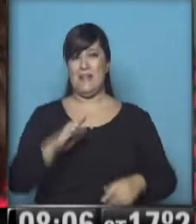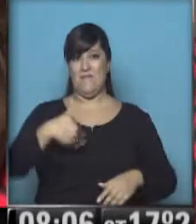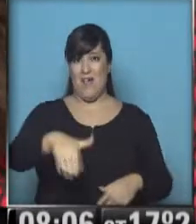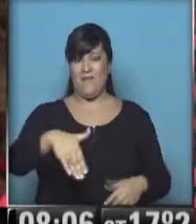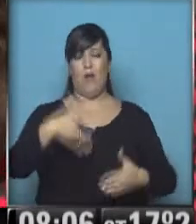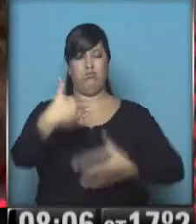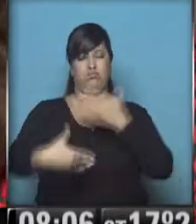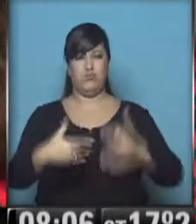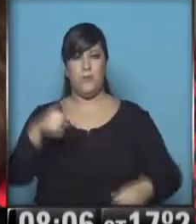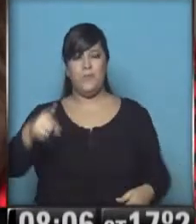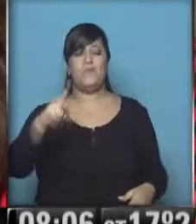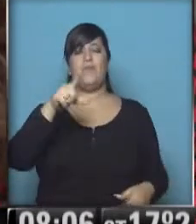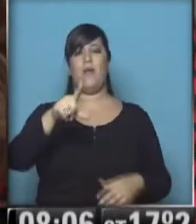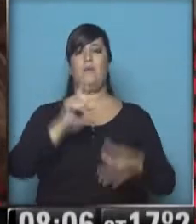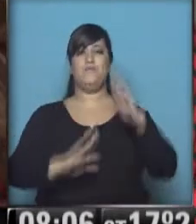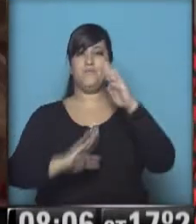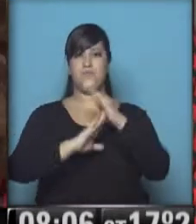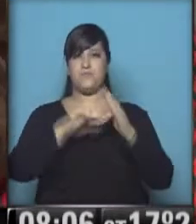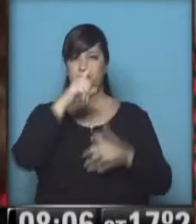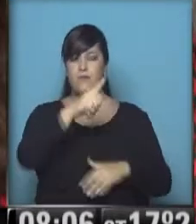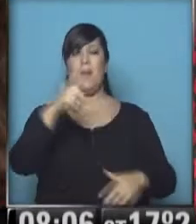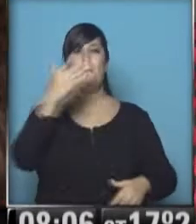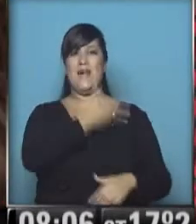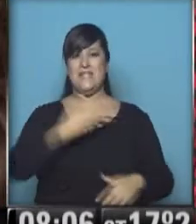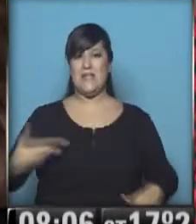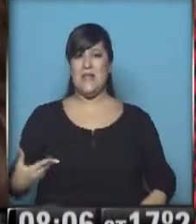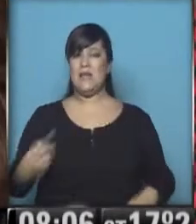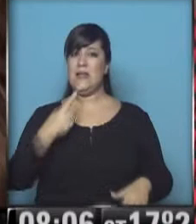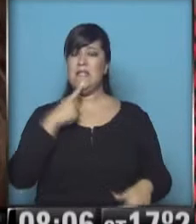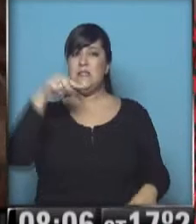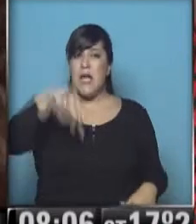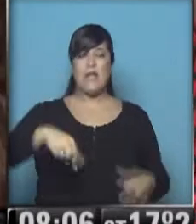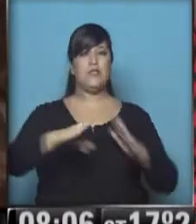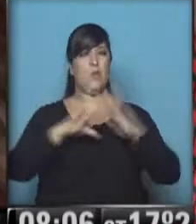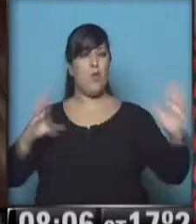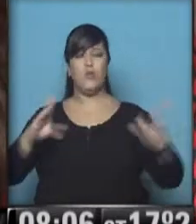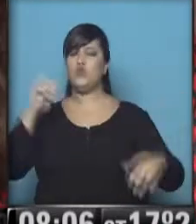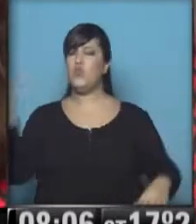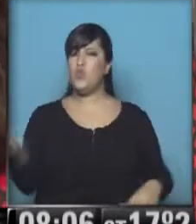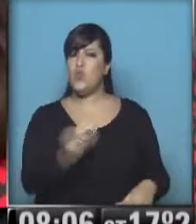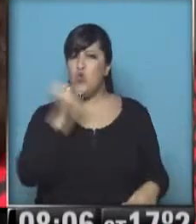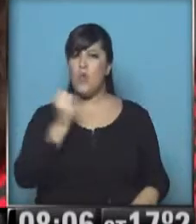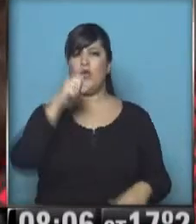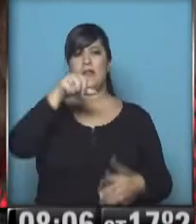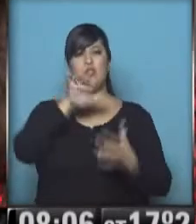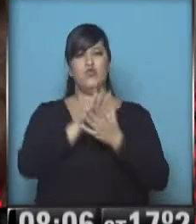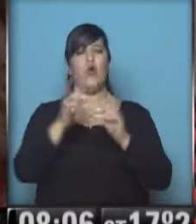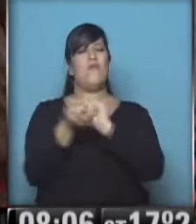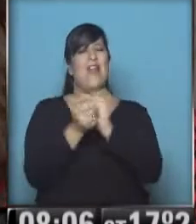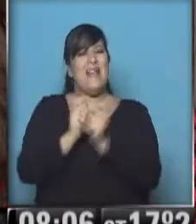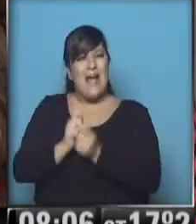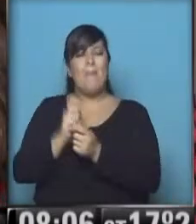bueno ricardo lorenzetti el titular de la corte destacó que se viene una etapa muy rica extraordinaria en la renovación de nuestros